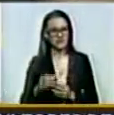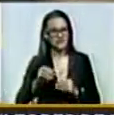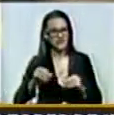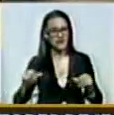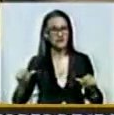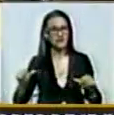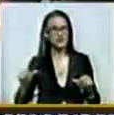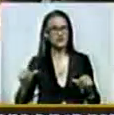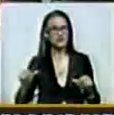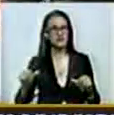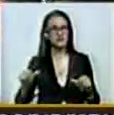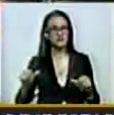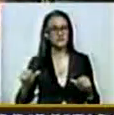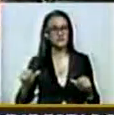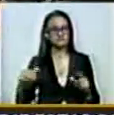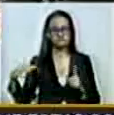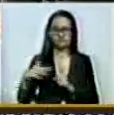nos amenaza.